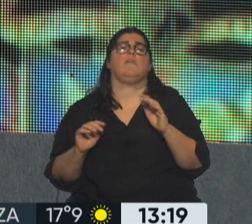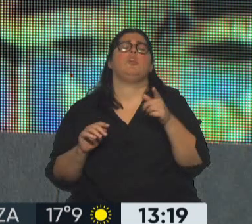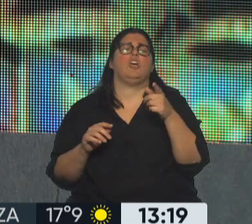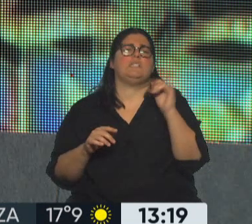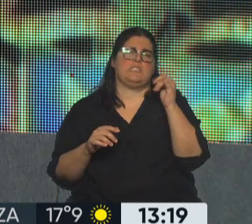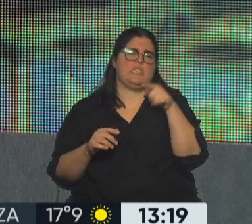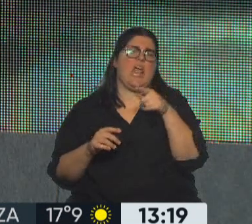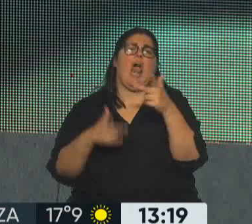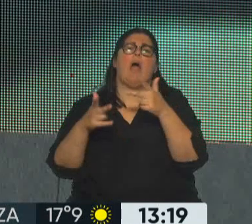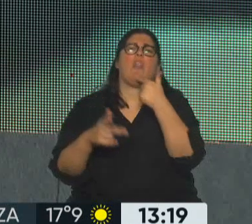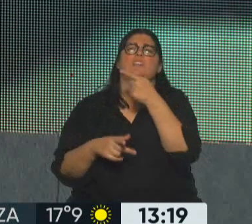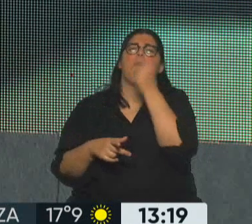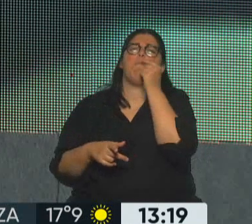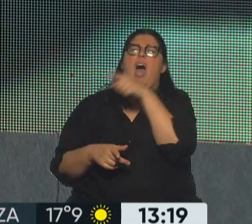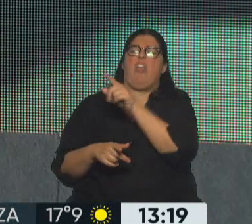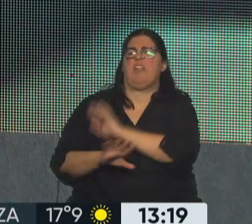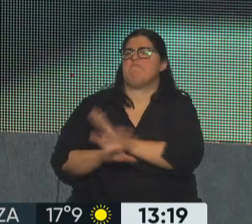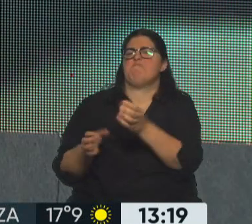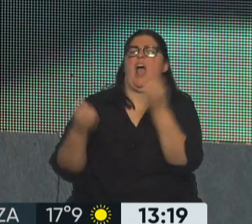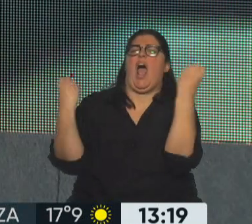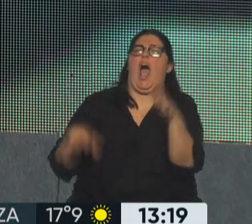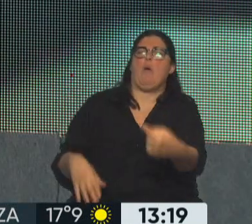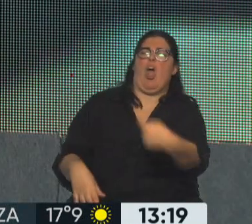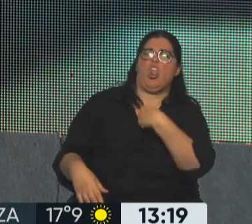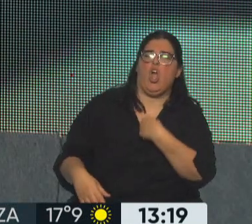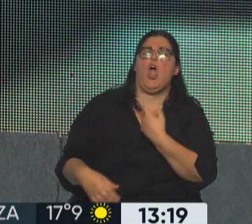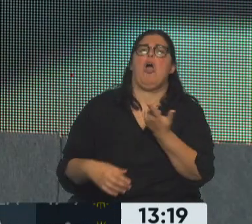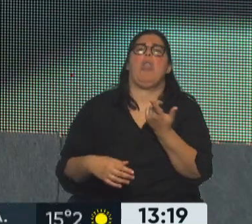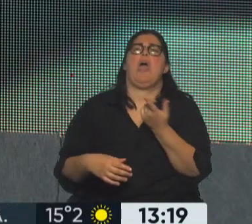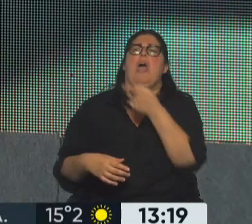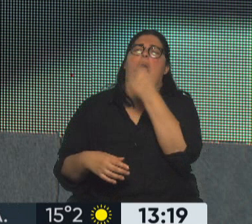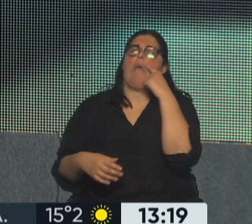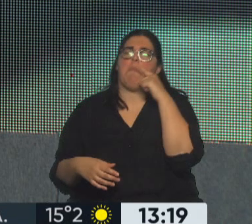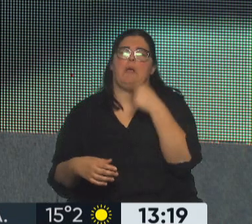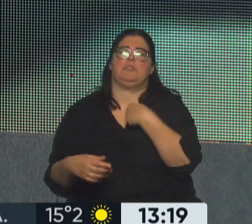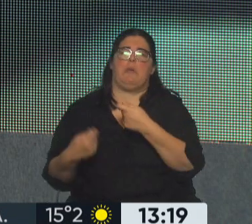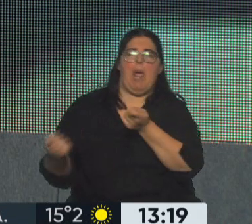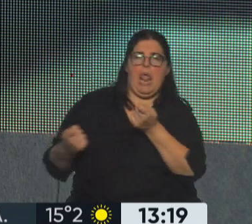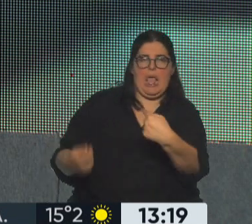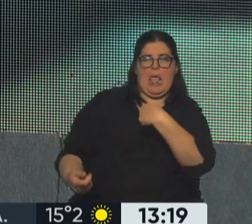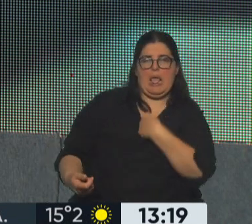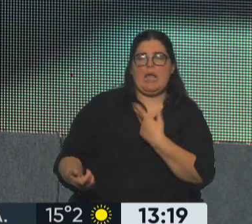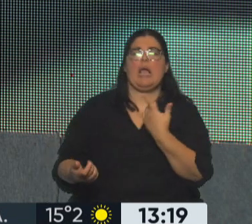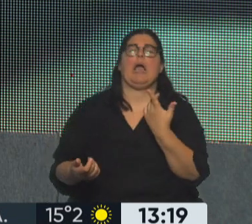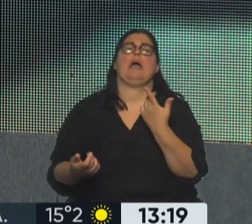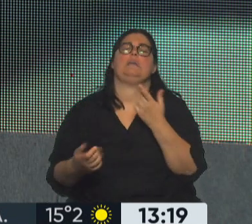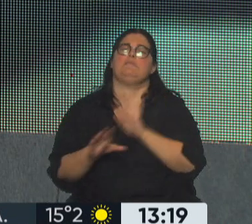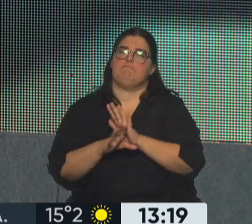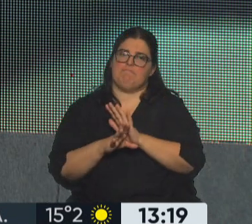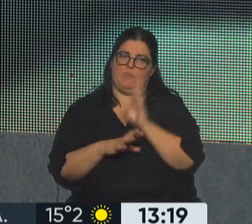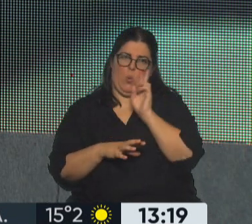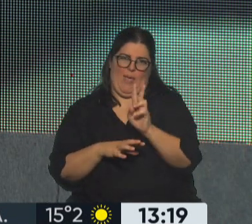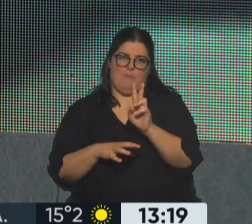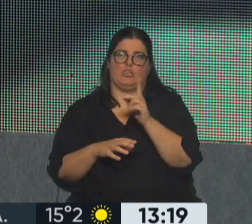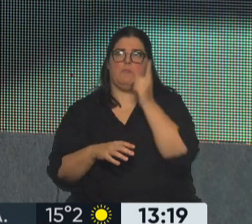que fue abandónico, básicamente que se sintió utilizado por su padre. Así que creo que vamos a ver también una tensión o una